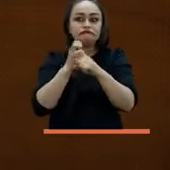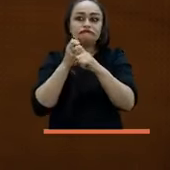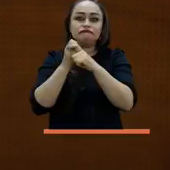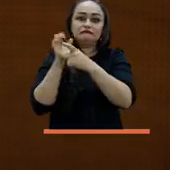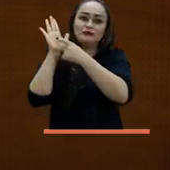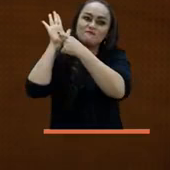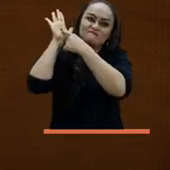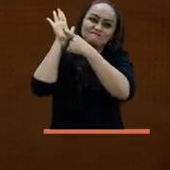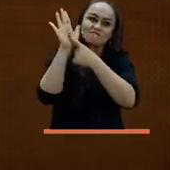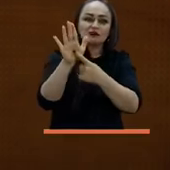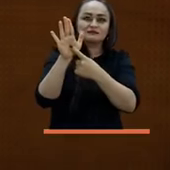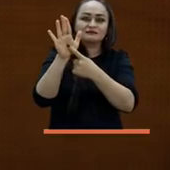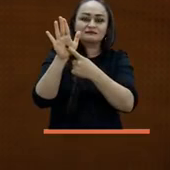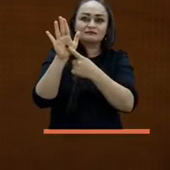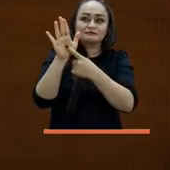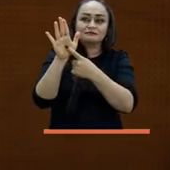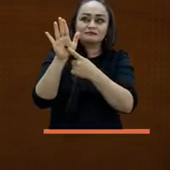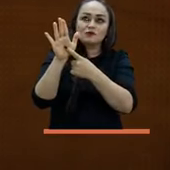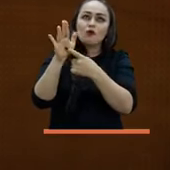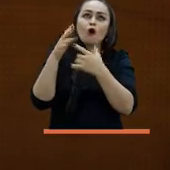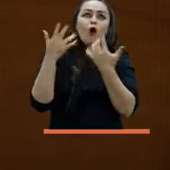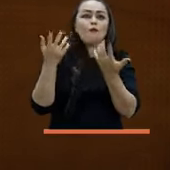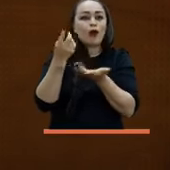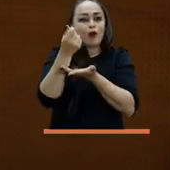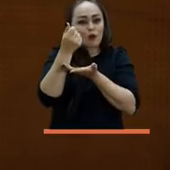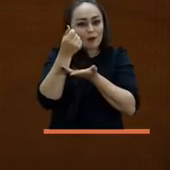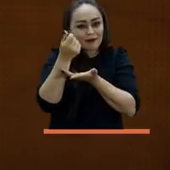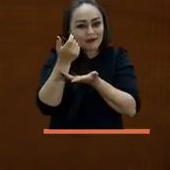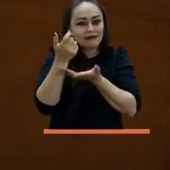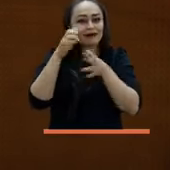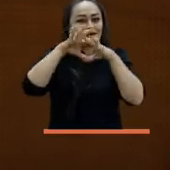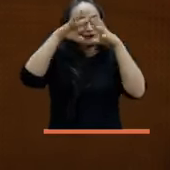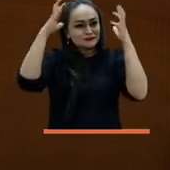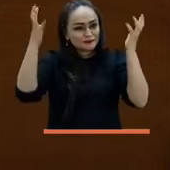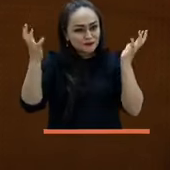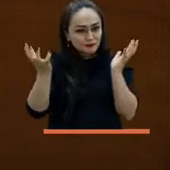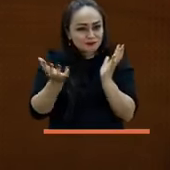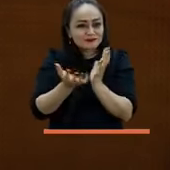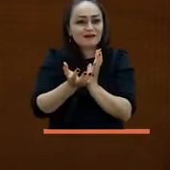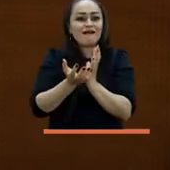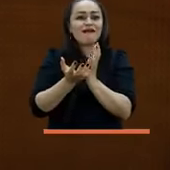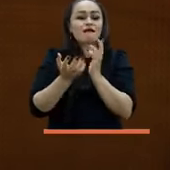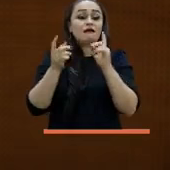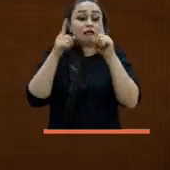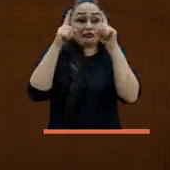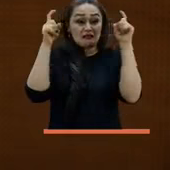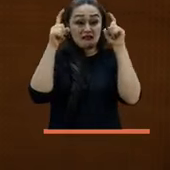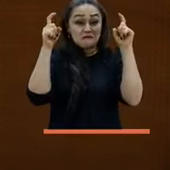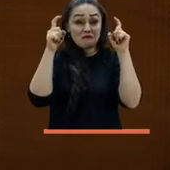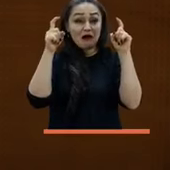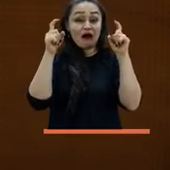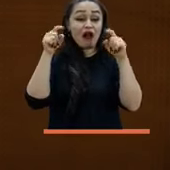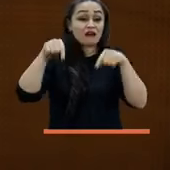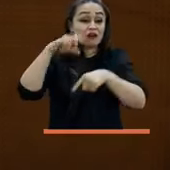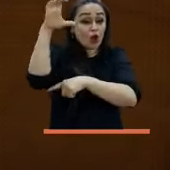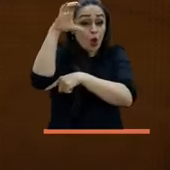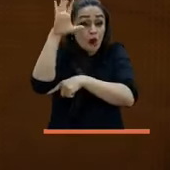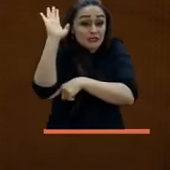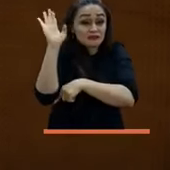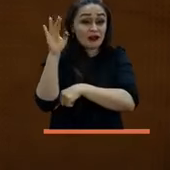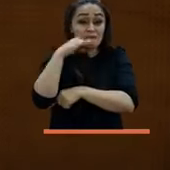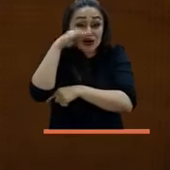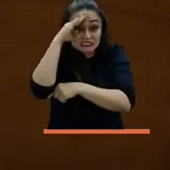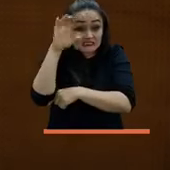tiene nuestra sociedad y las economías pues a nivel global no esto no es un tema que solamente afecta al país a medellín